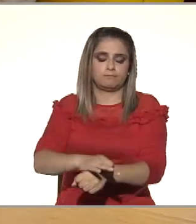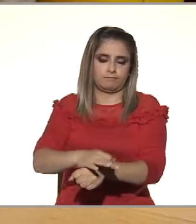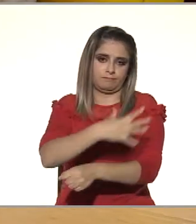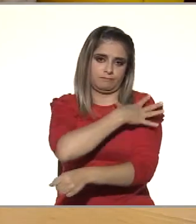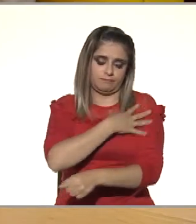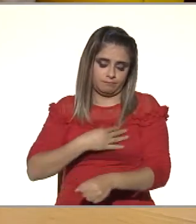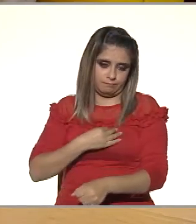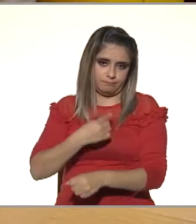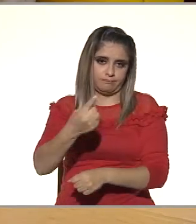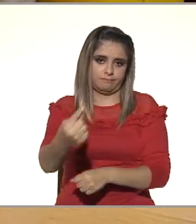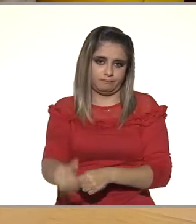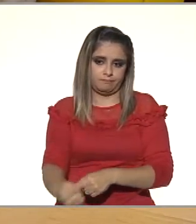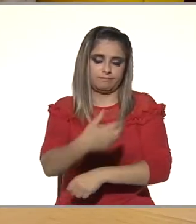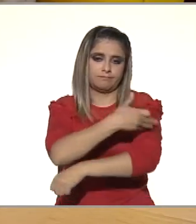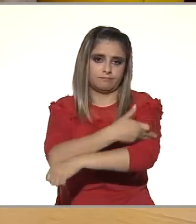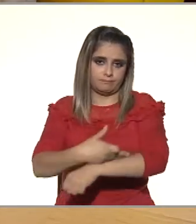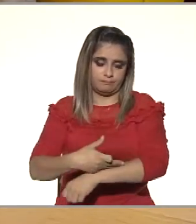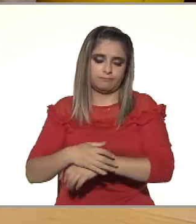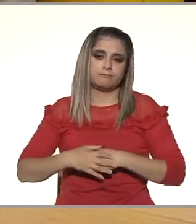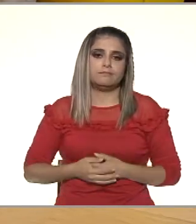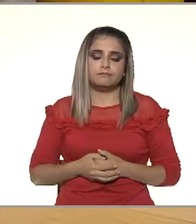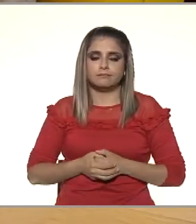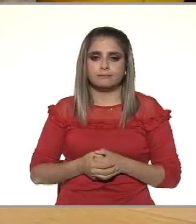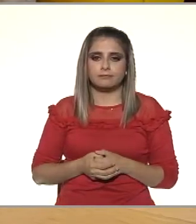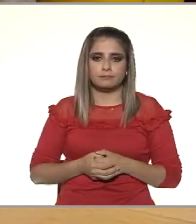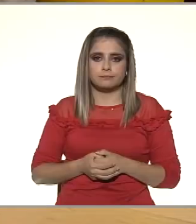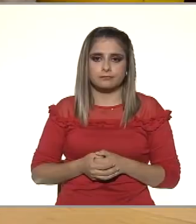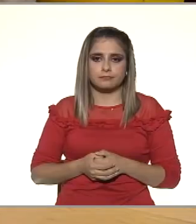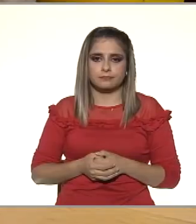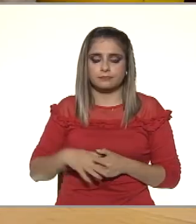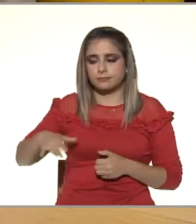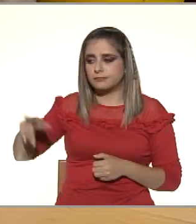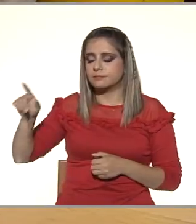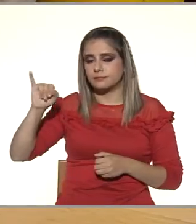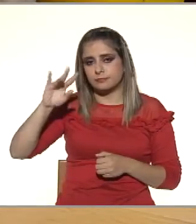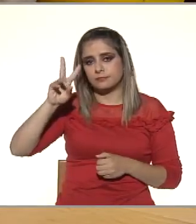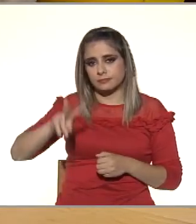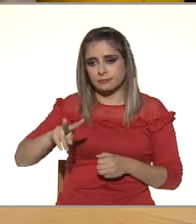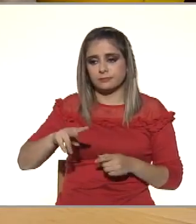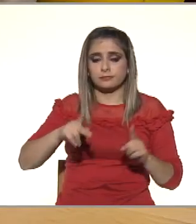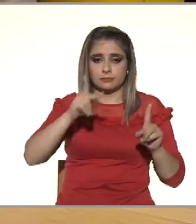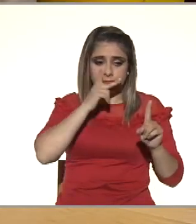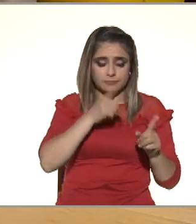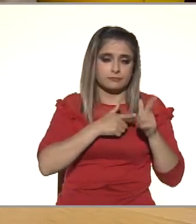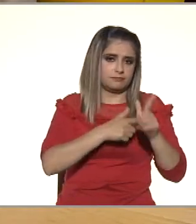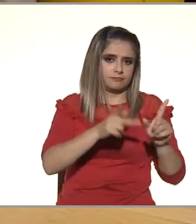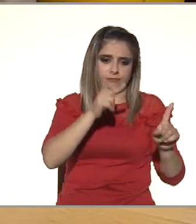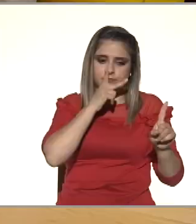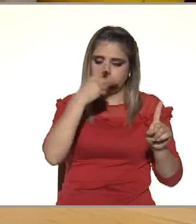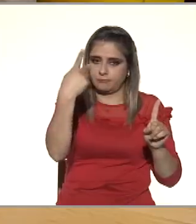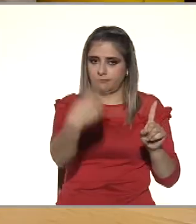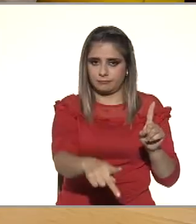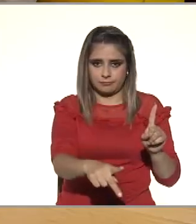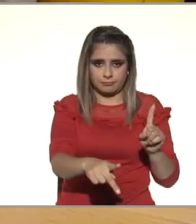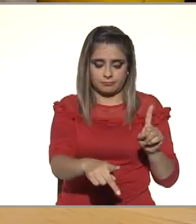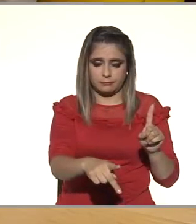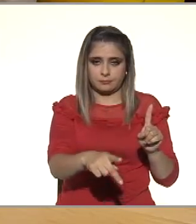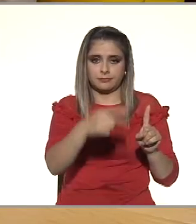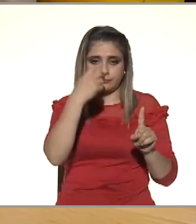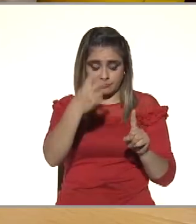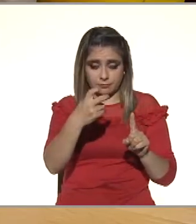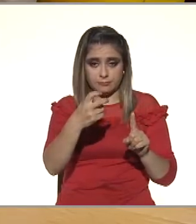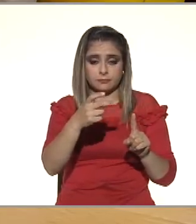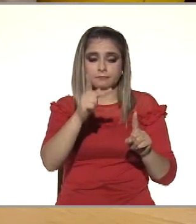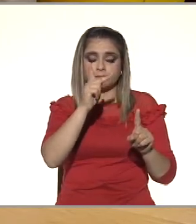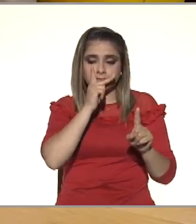nueva composición familiar, donde además, como dice Olivia, sí es cierto. O sea, el papá va a seguir siendo el papá. Ese sistema